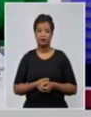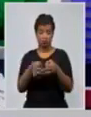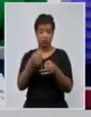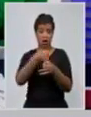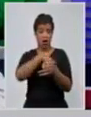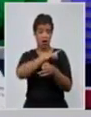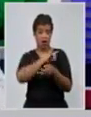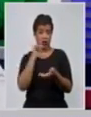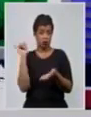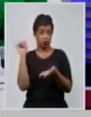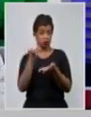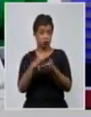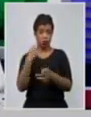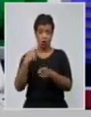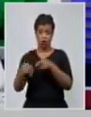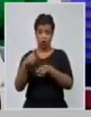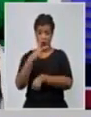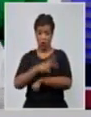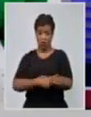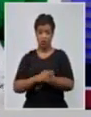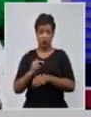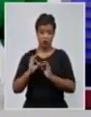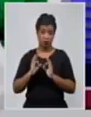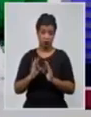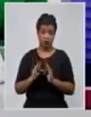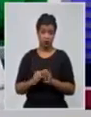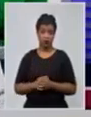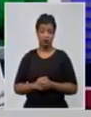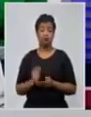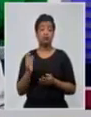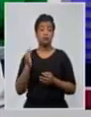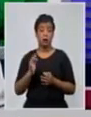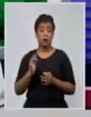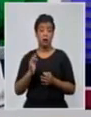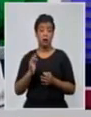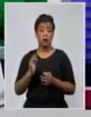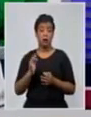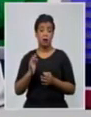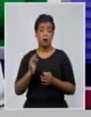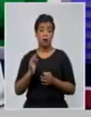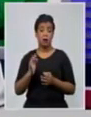que son importadas, o sea que arribaron a Cuba